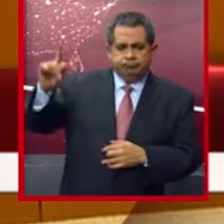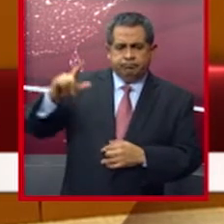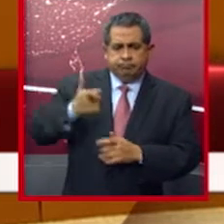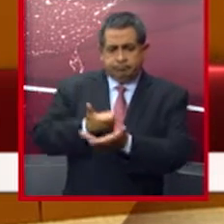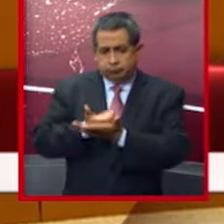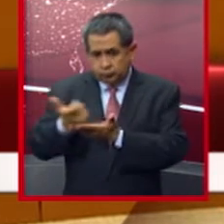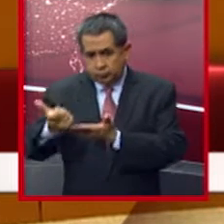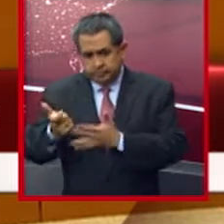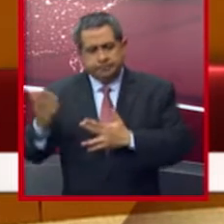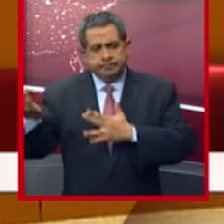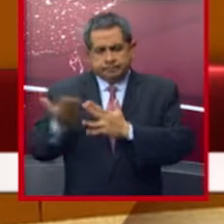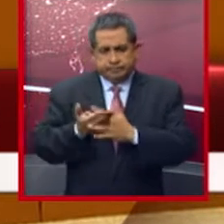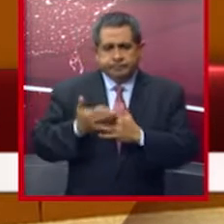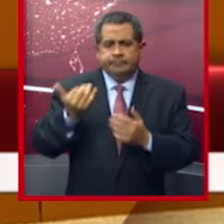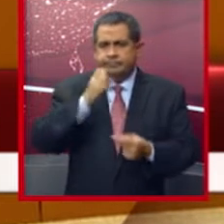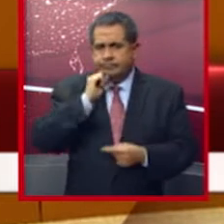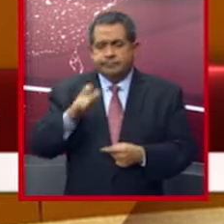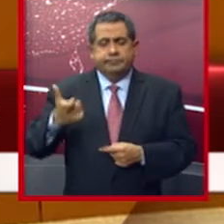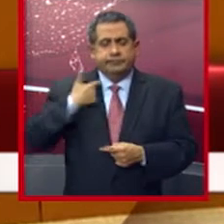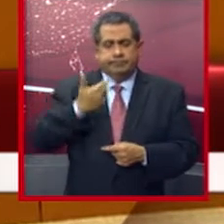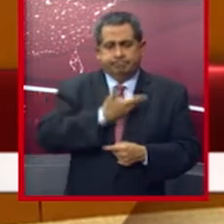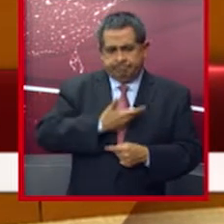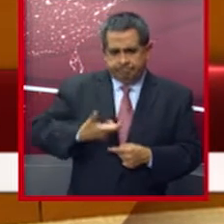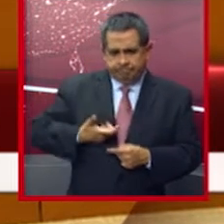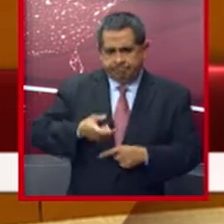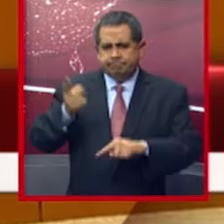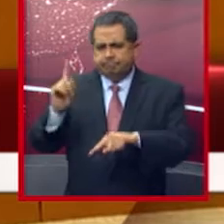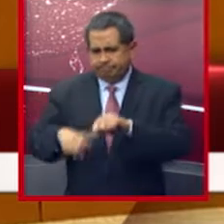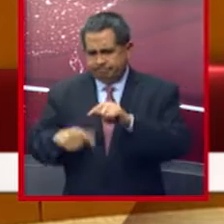la pensión de los expresidentes, entre otras acciones.